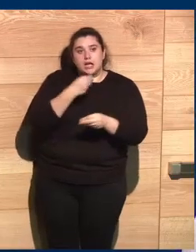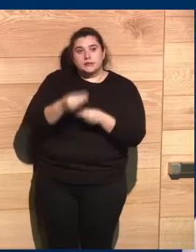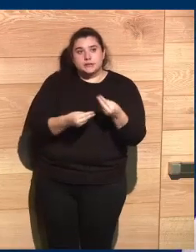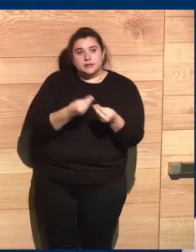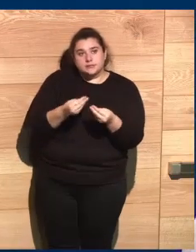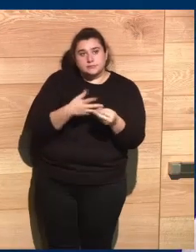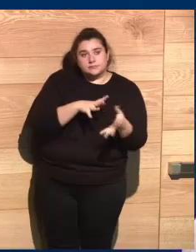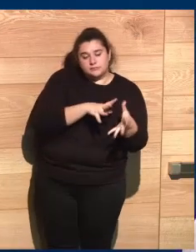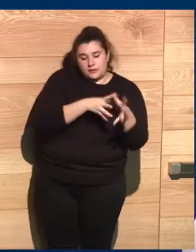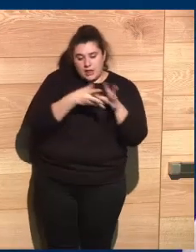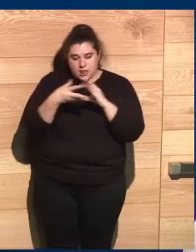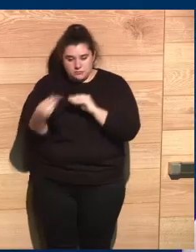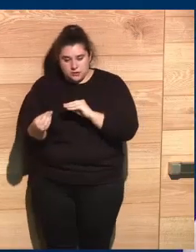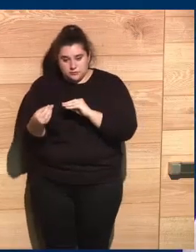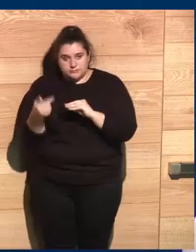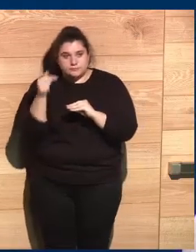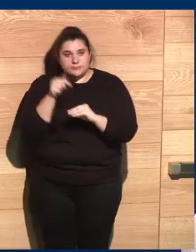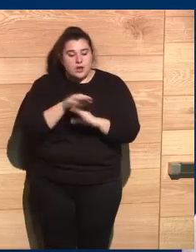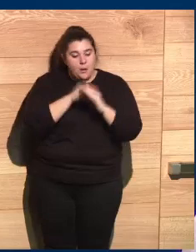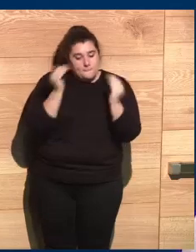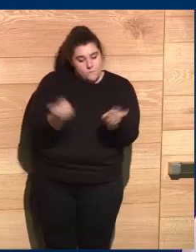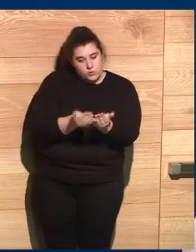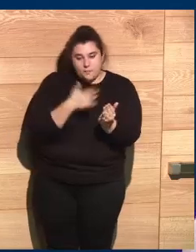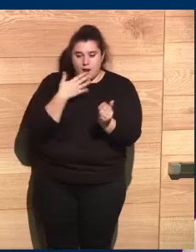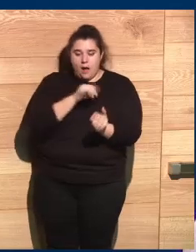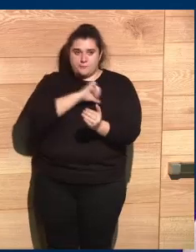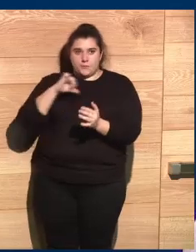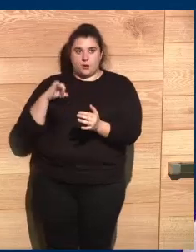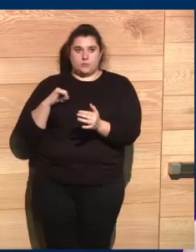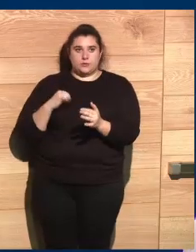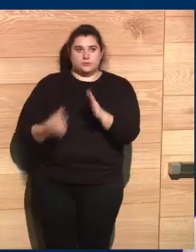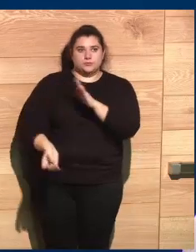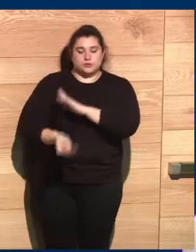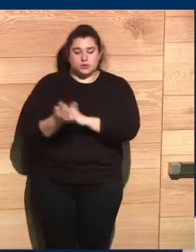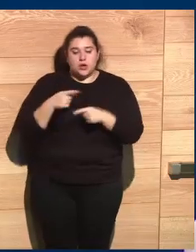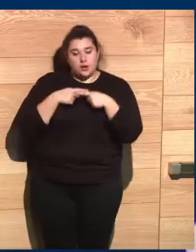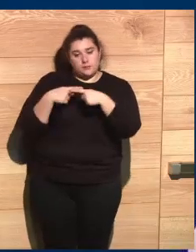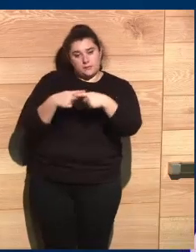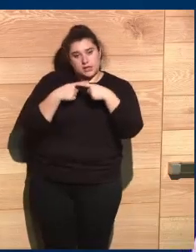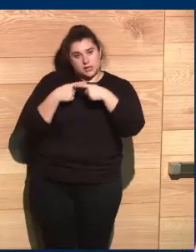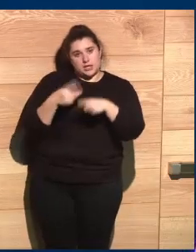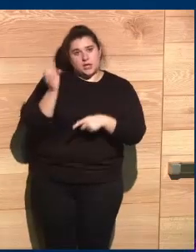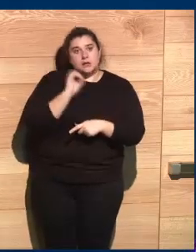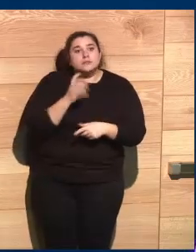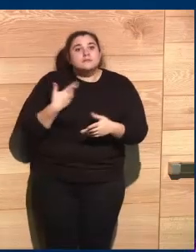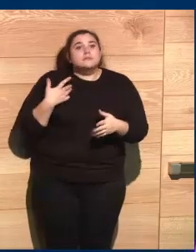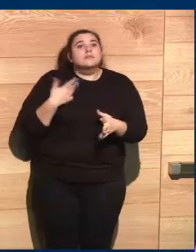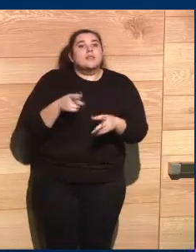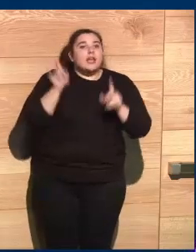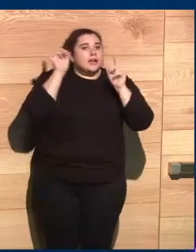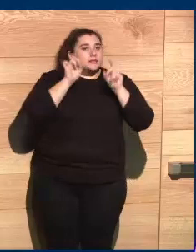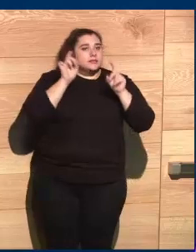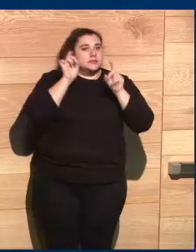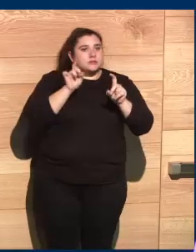mundo solo para ti. Un mundo que tú puedes quizás compartir o enseñar, o en el que tú eres parte de otro mundo, pero